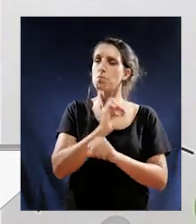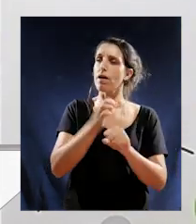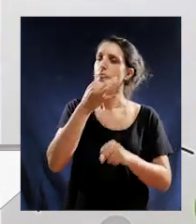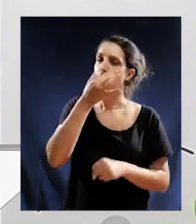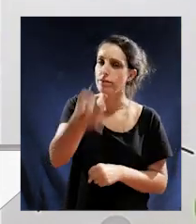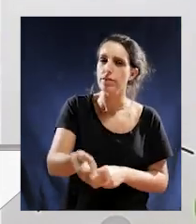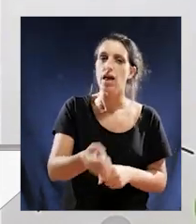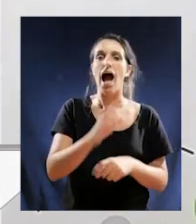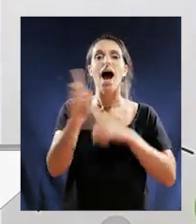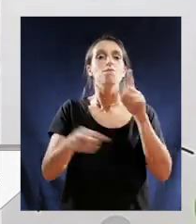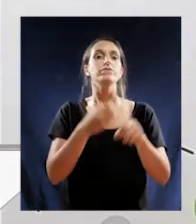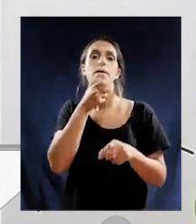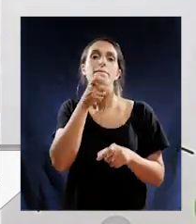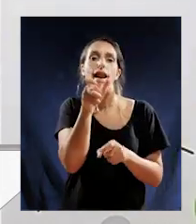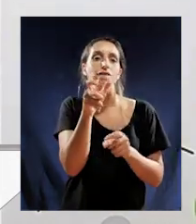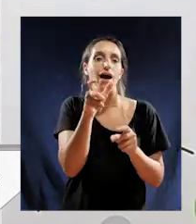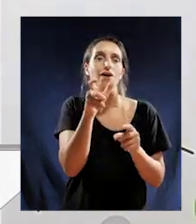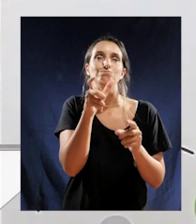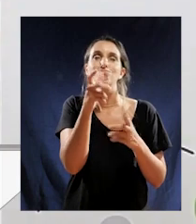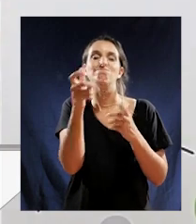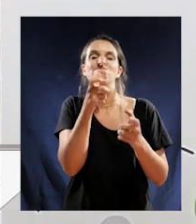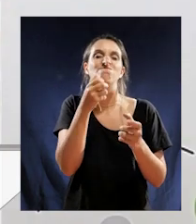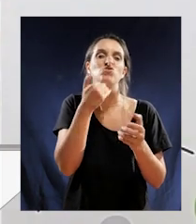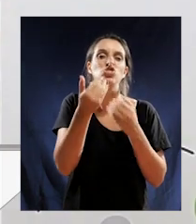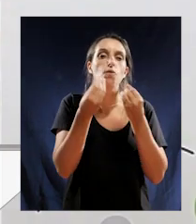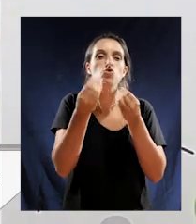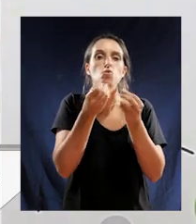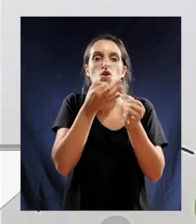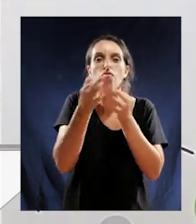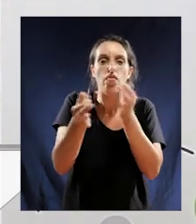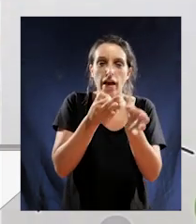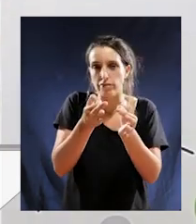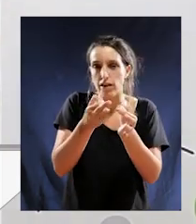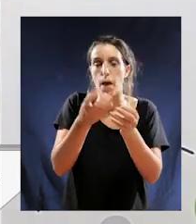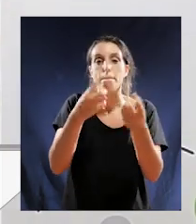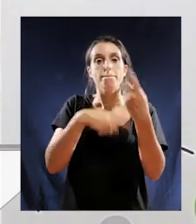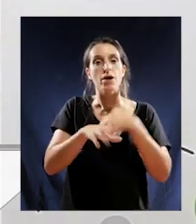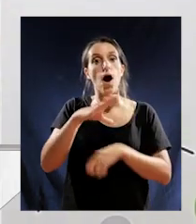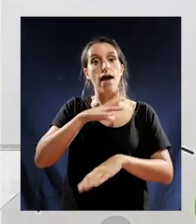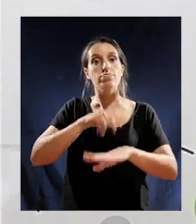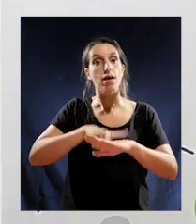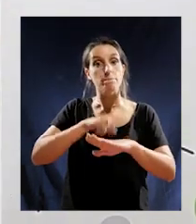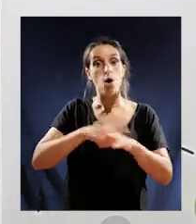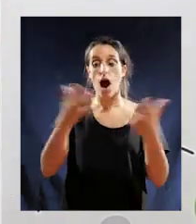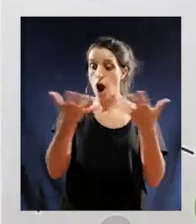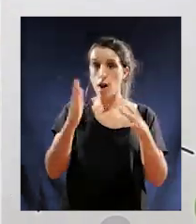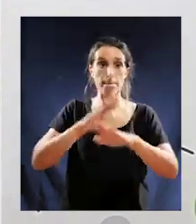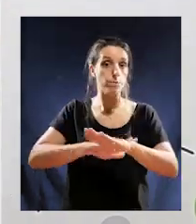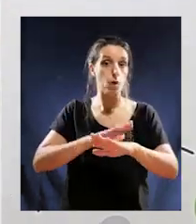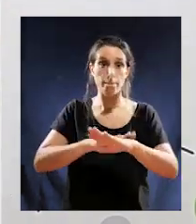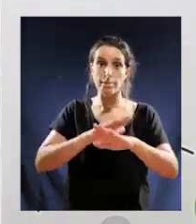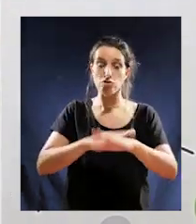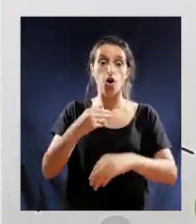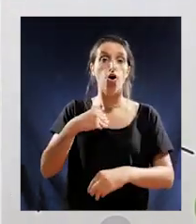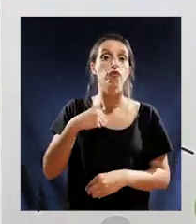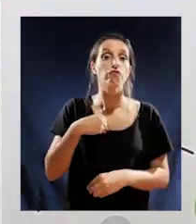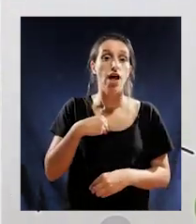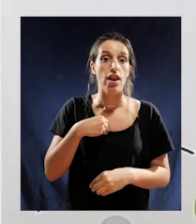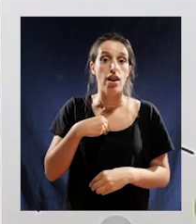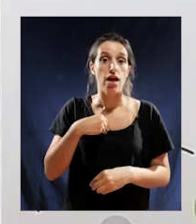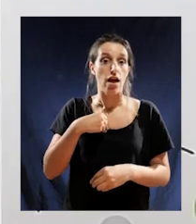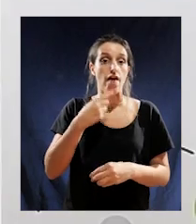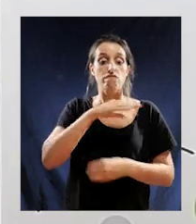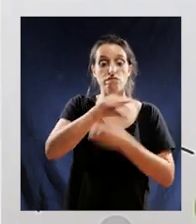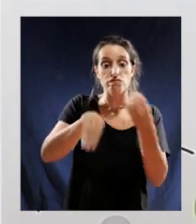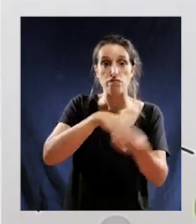de sí y saben de nosotros a veces no encuentran las palabras nos dan otros mensajes pero son tiempos para confiar